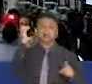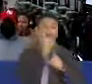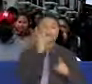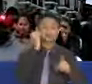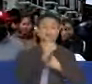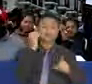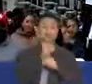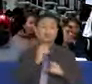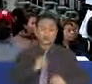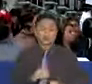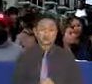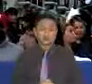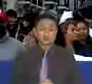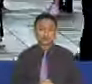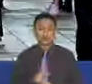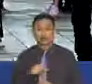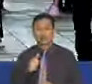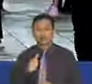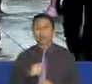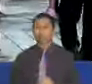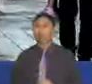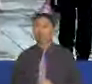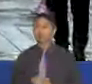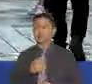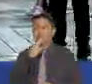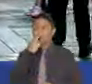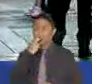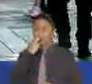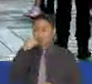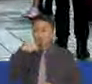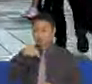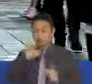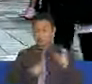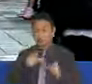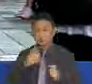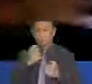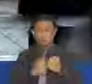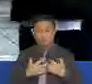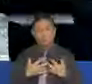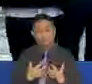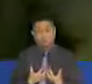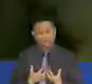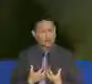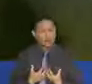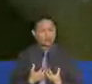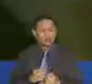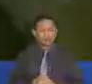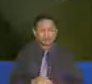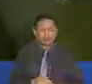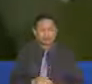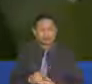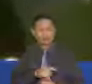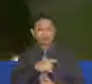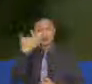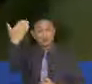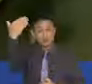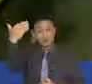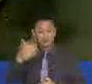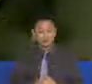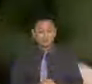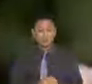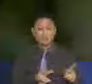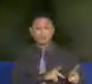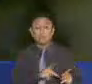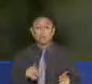maquilladas en buena parte desde el humor para no hacer más amarga la existencia de los ciudadanos y ahí viene el famoso planking